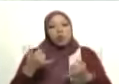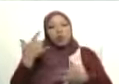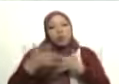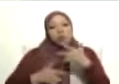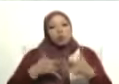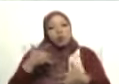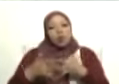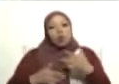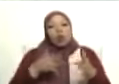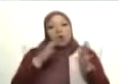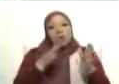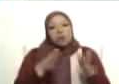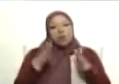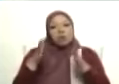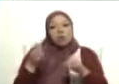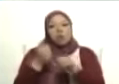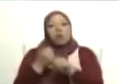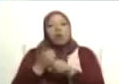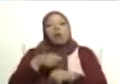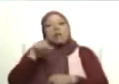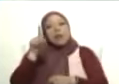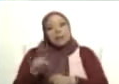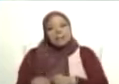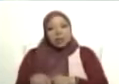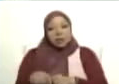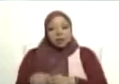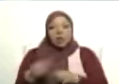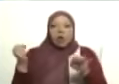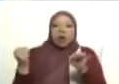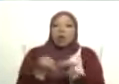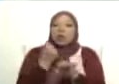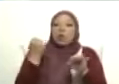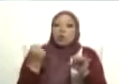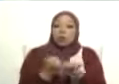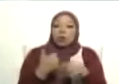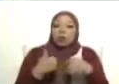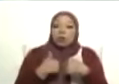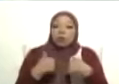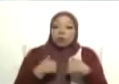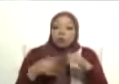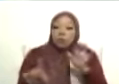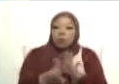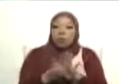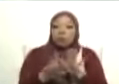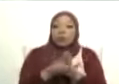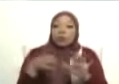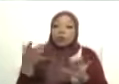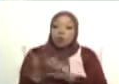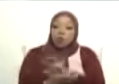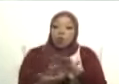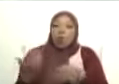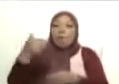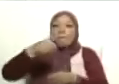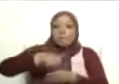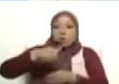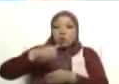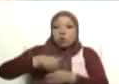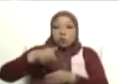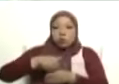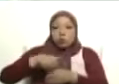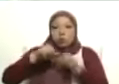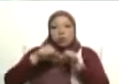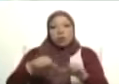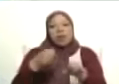Estratégico Operacional y, por supuesto, trabajando inclusive de manera inédita en los centros de votación,